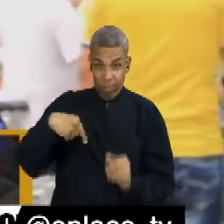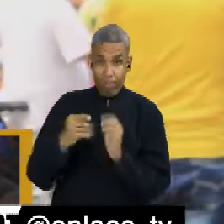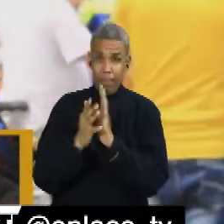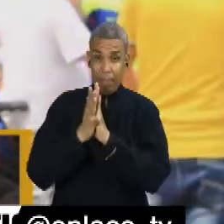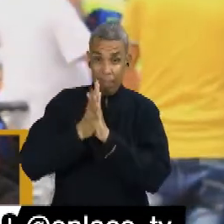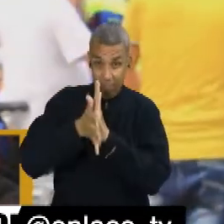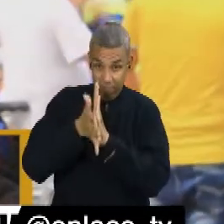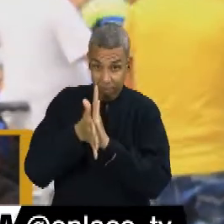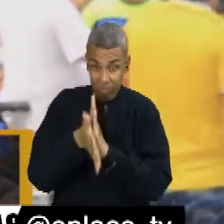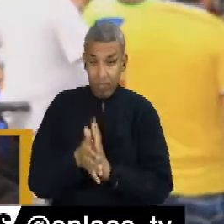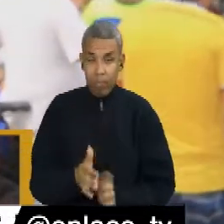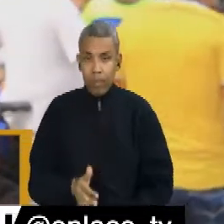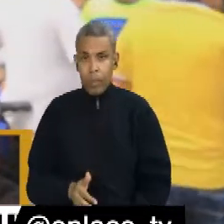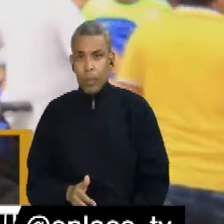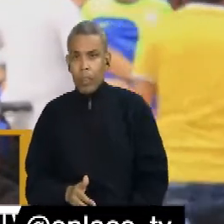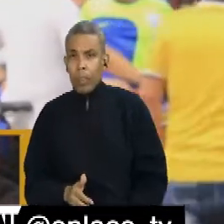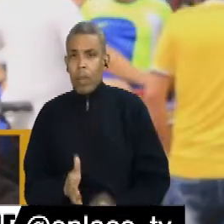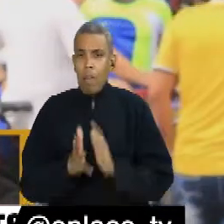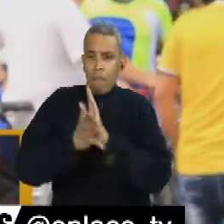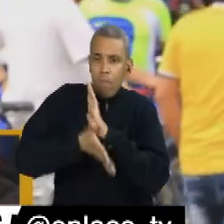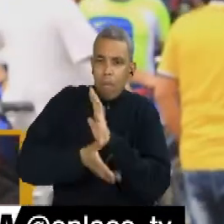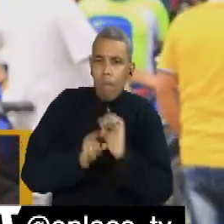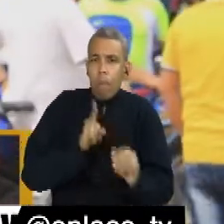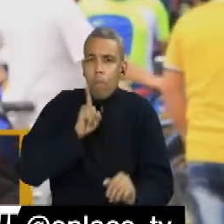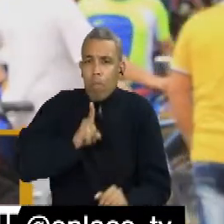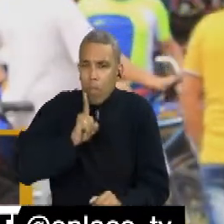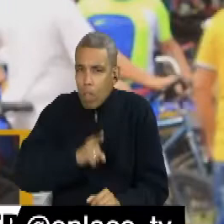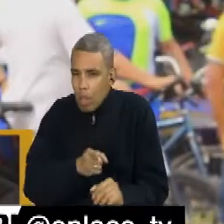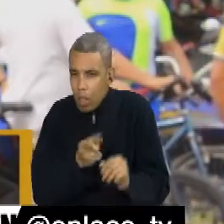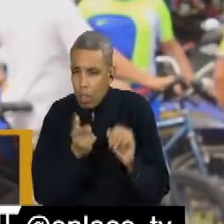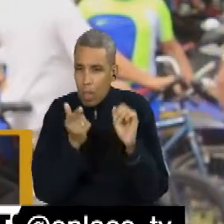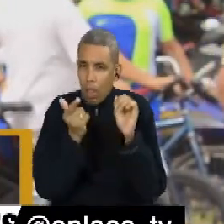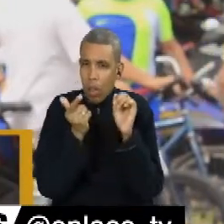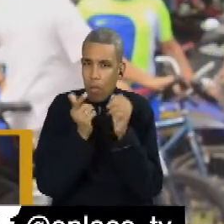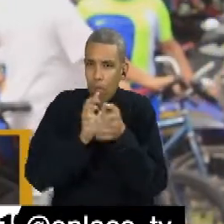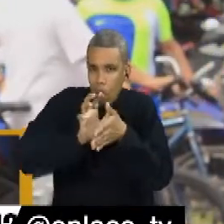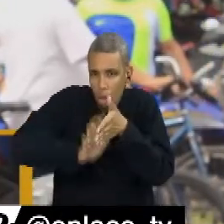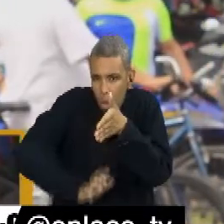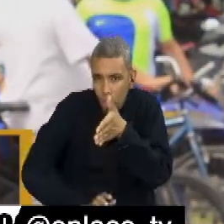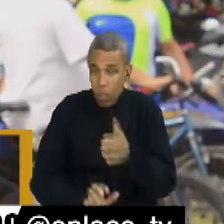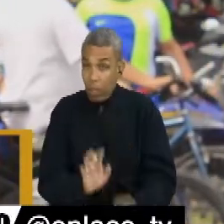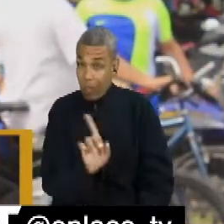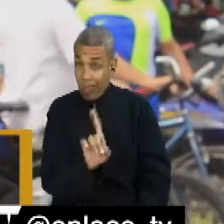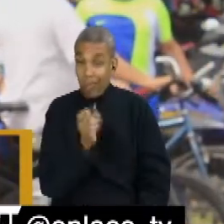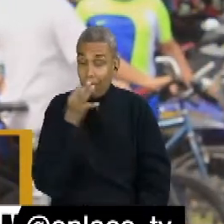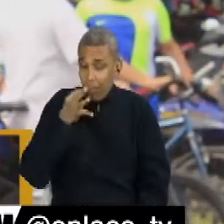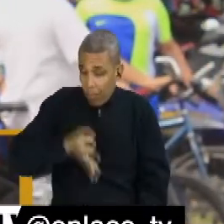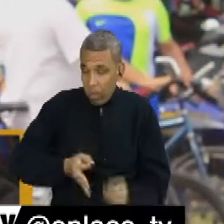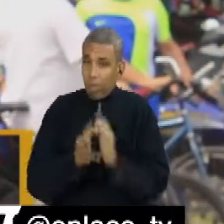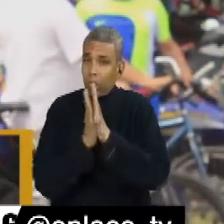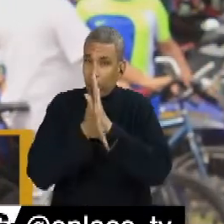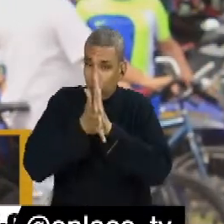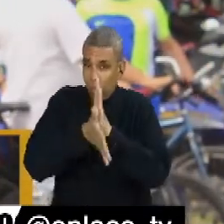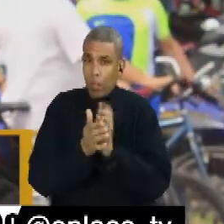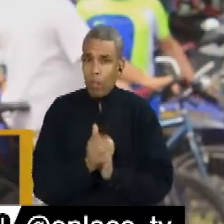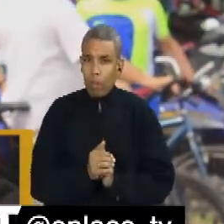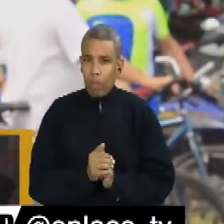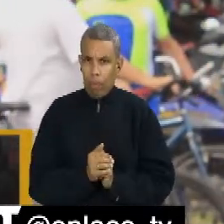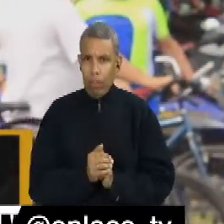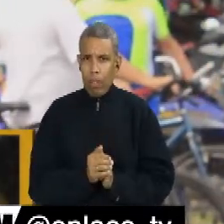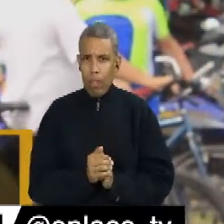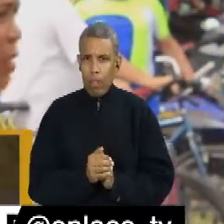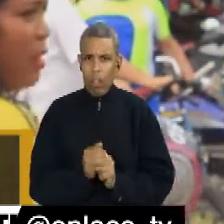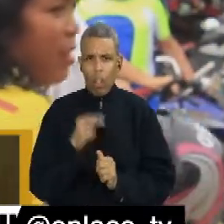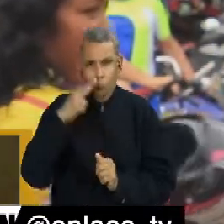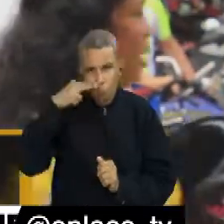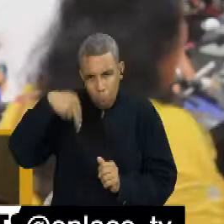negociación, volverlo una guerra, echándonos a los padres de familia y las madres de familia diciendo que los estudiantes no van a tener vacaciones. Eso no es cierto.